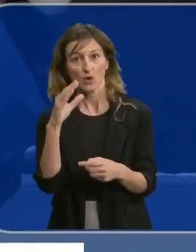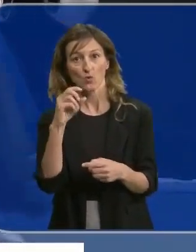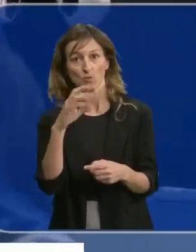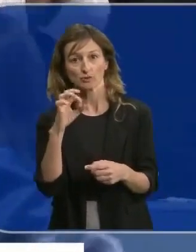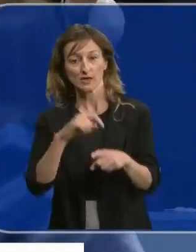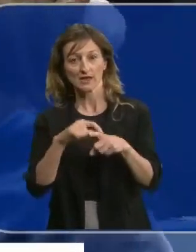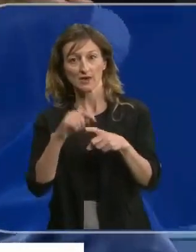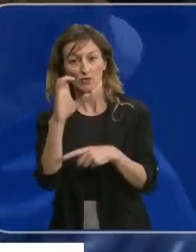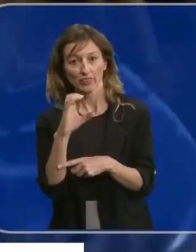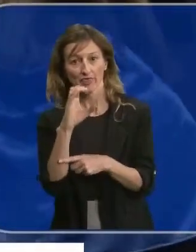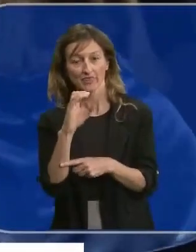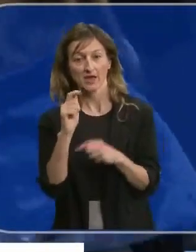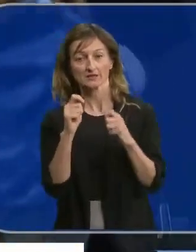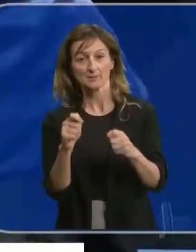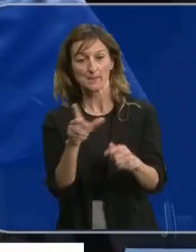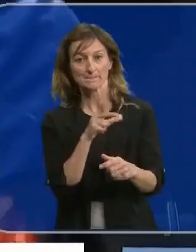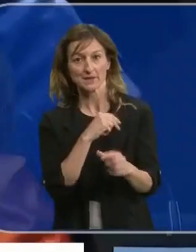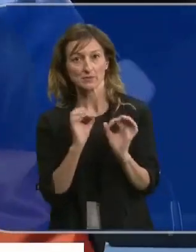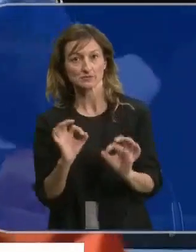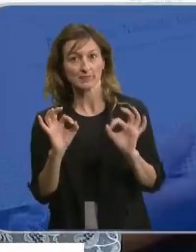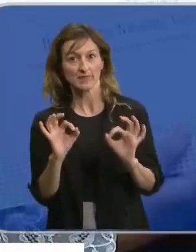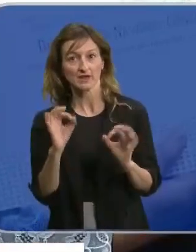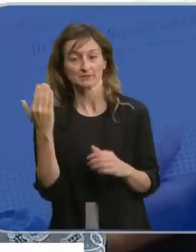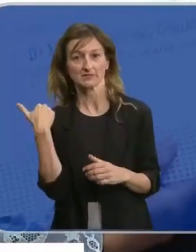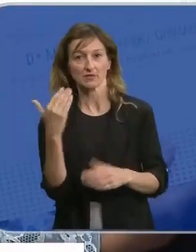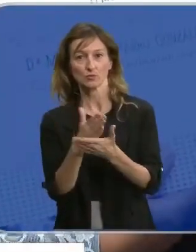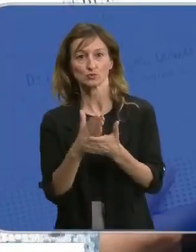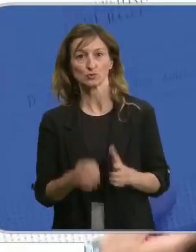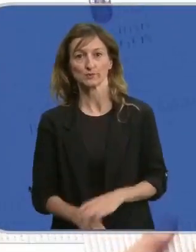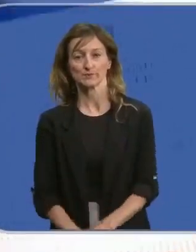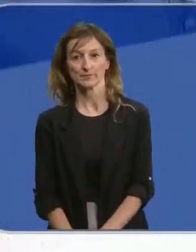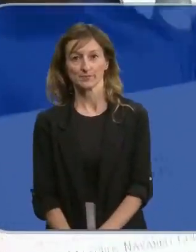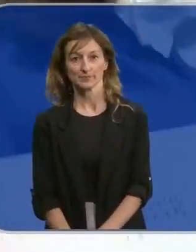sobre neurociencia y entrega de los premios extraordinarios del pasado